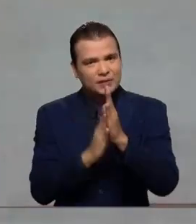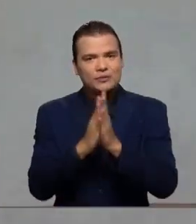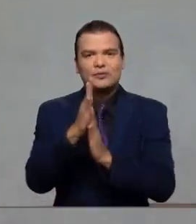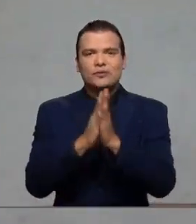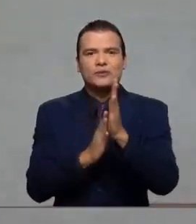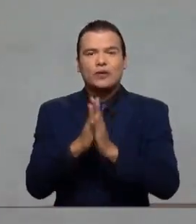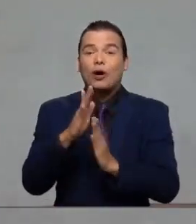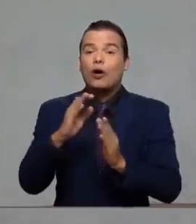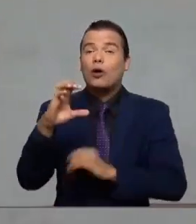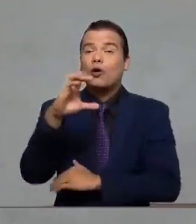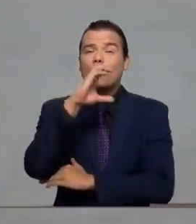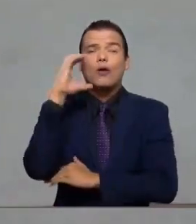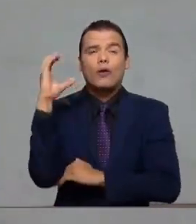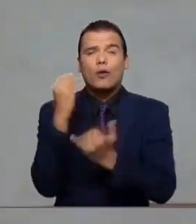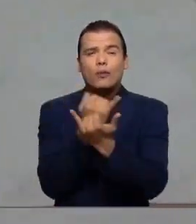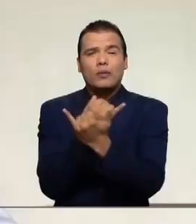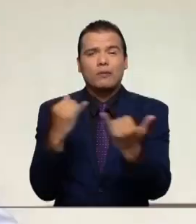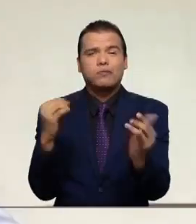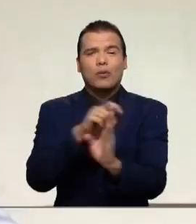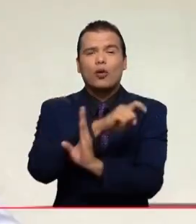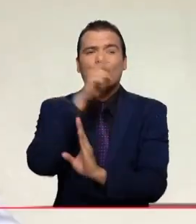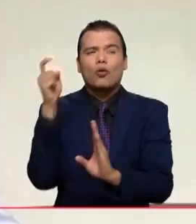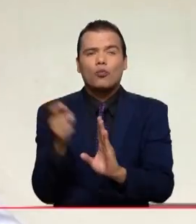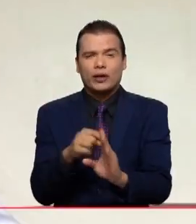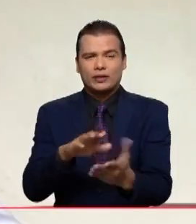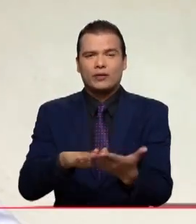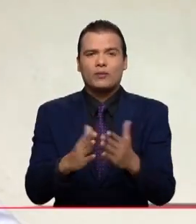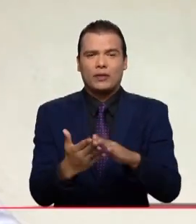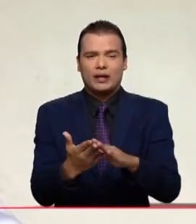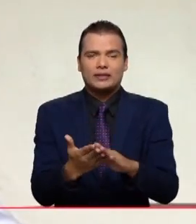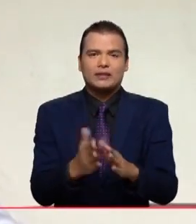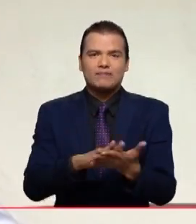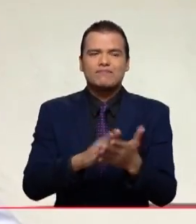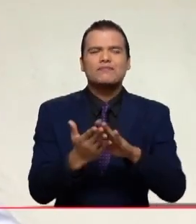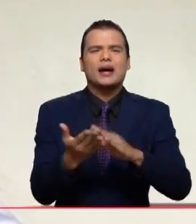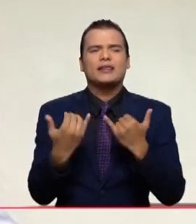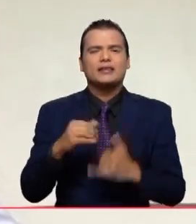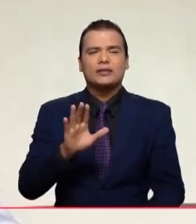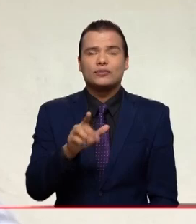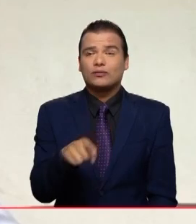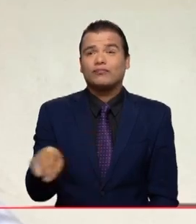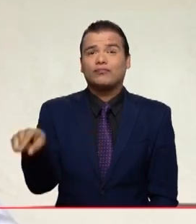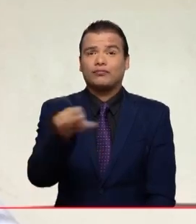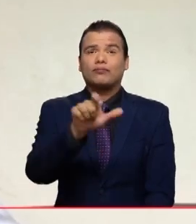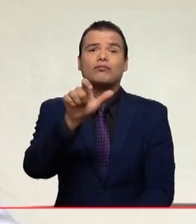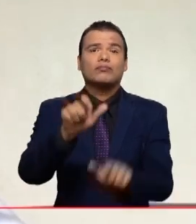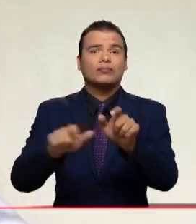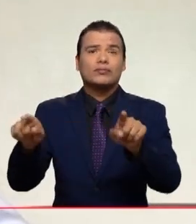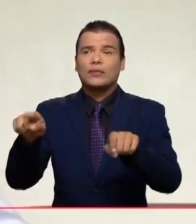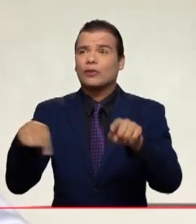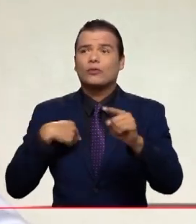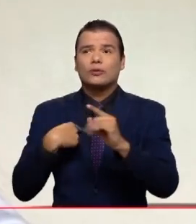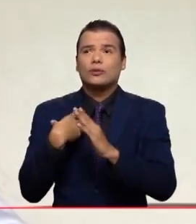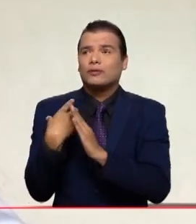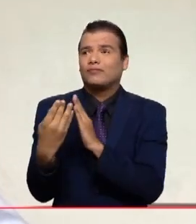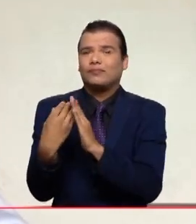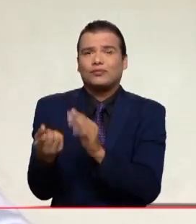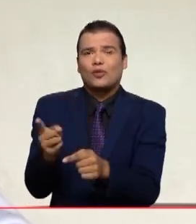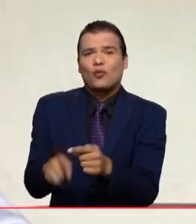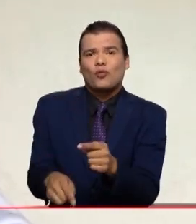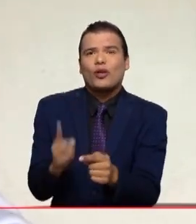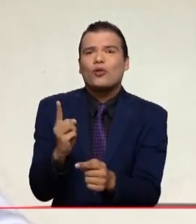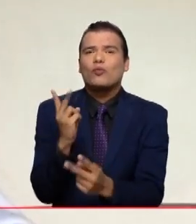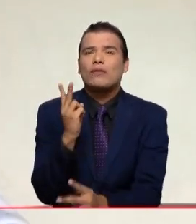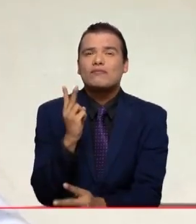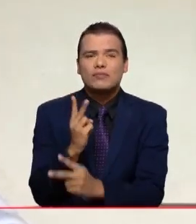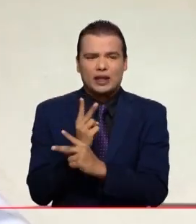paz total. Las personas que están confinadas en las veredas de nuestros ríos necesitan